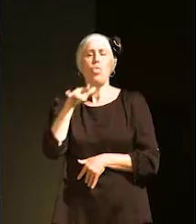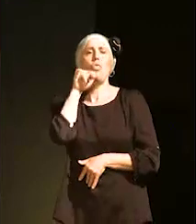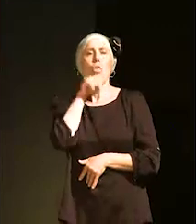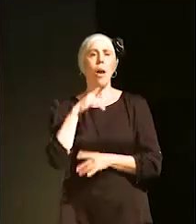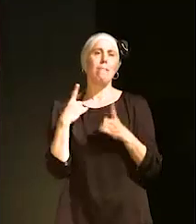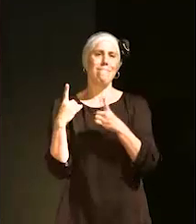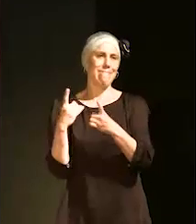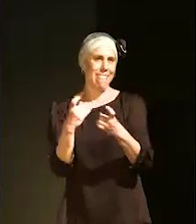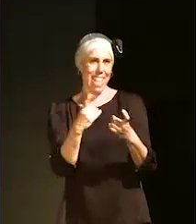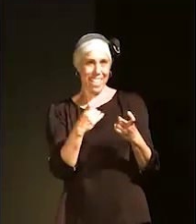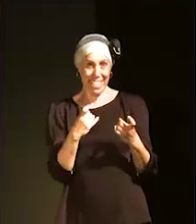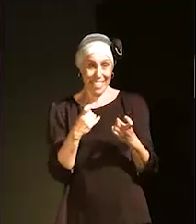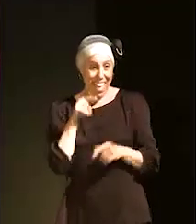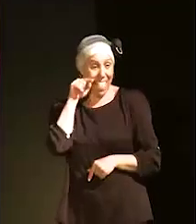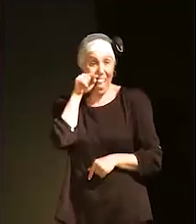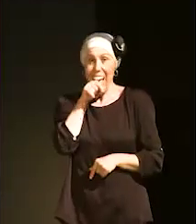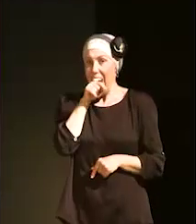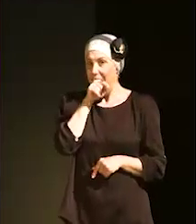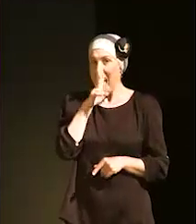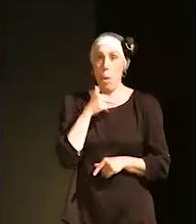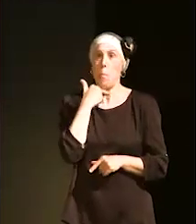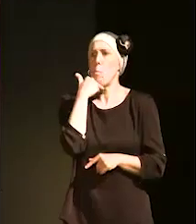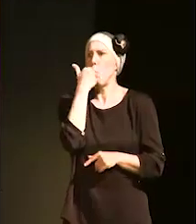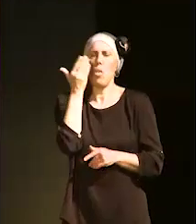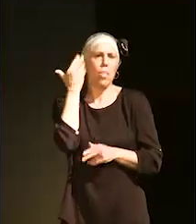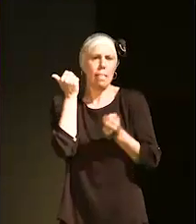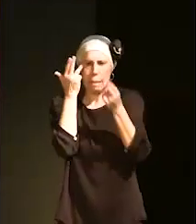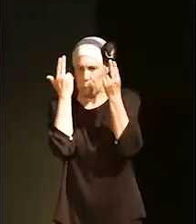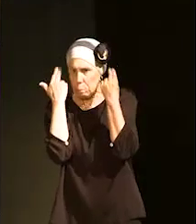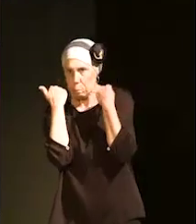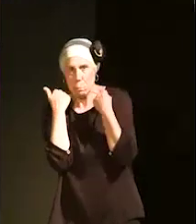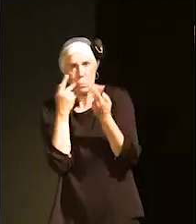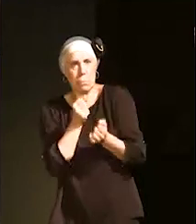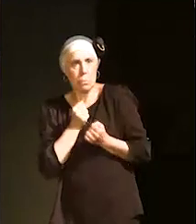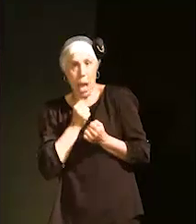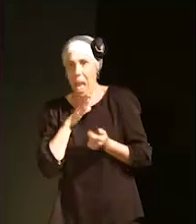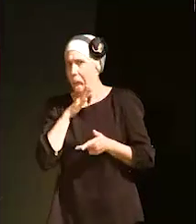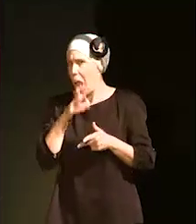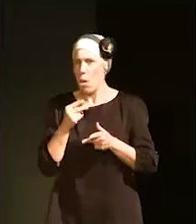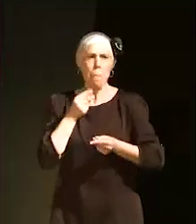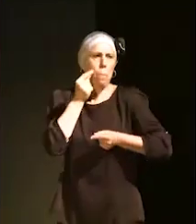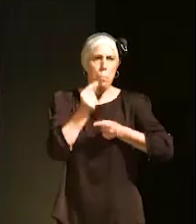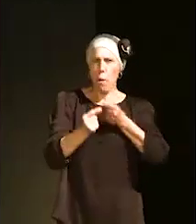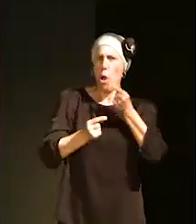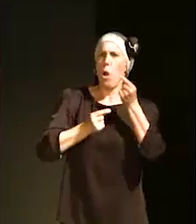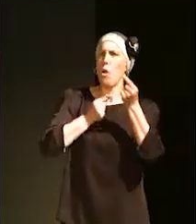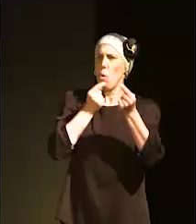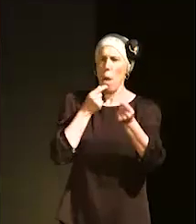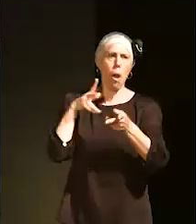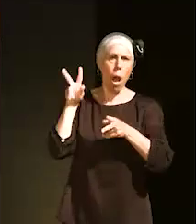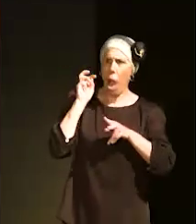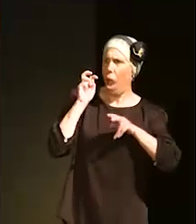en donde otras voces que antes eran inaudibles han ido emergen emergiendo de la periferia de los